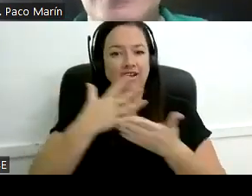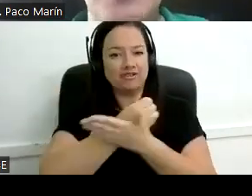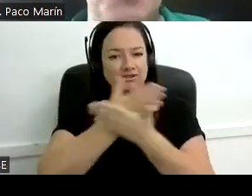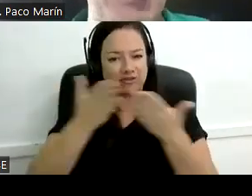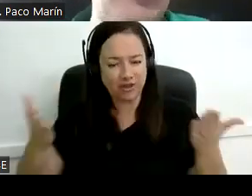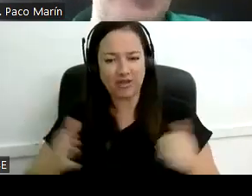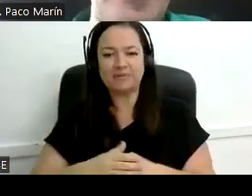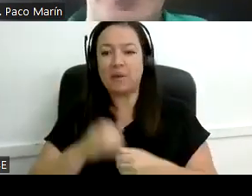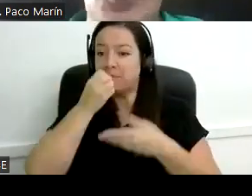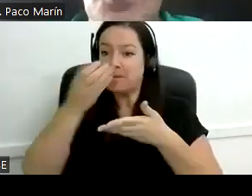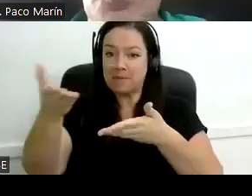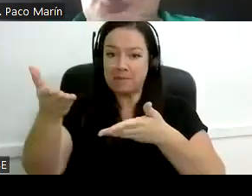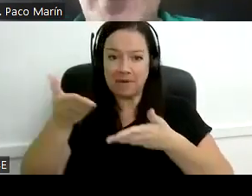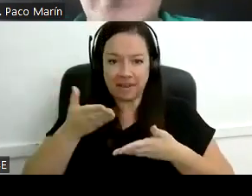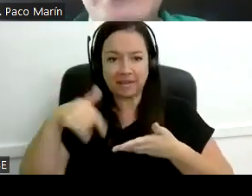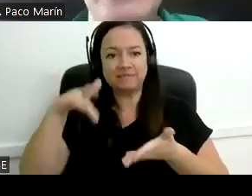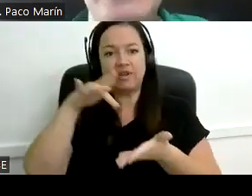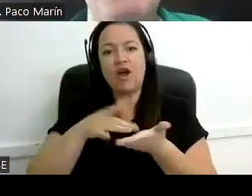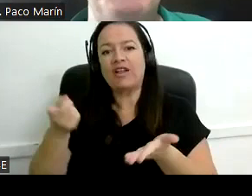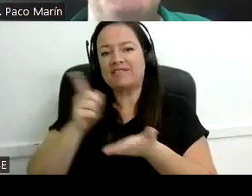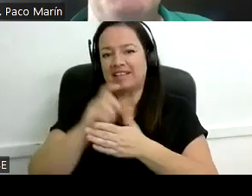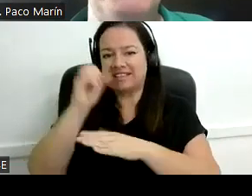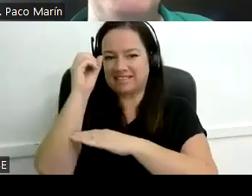todas y bienvenidos a un nuevo webinar.